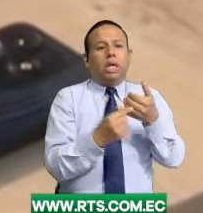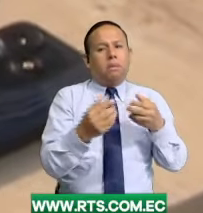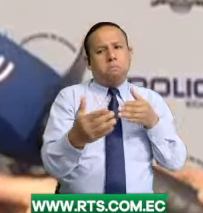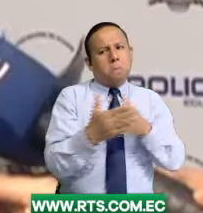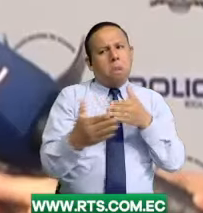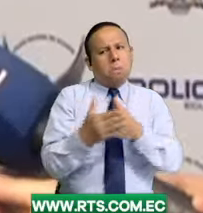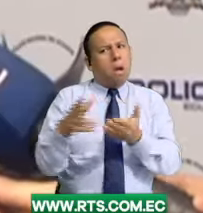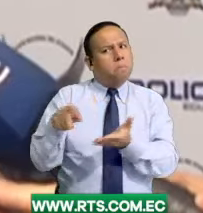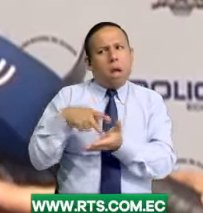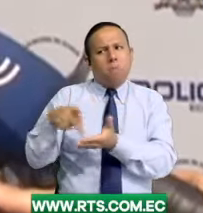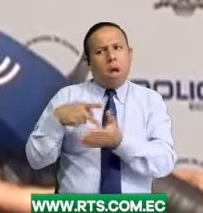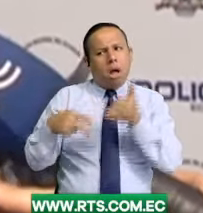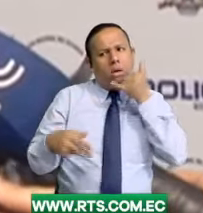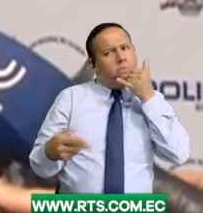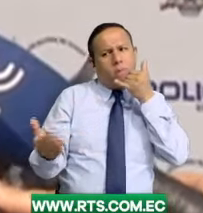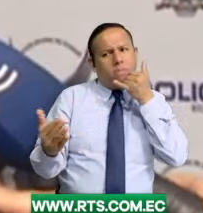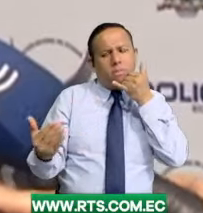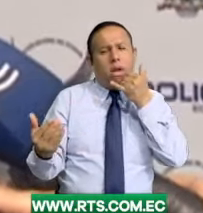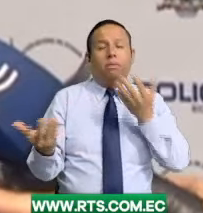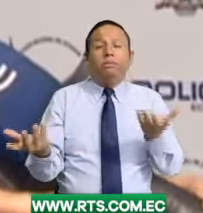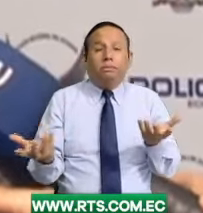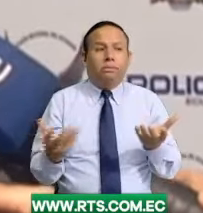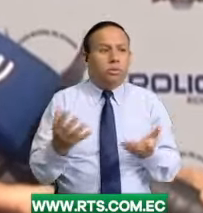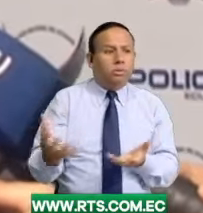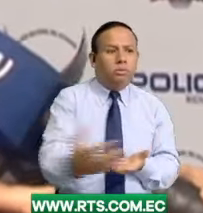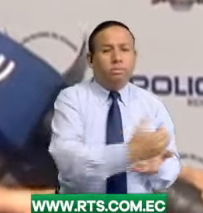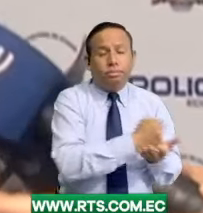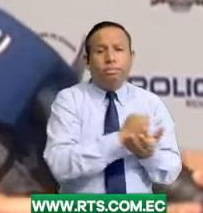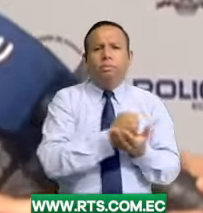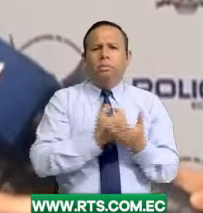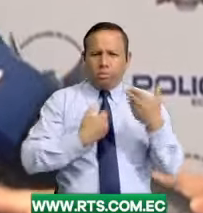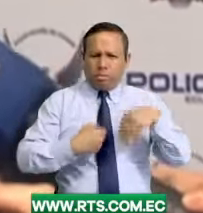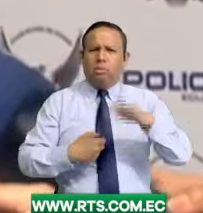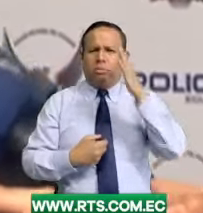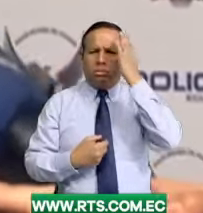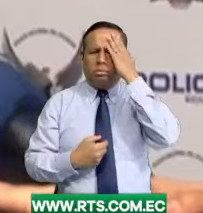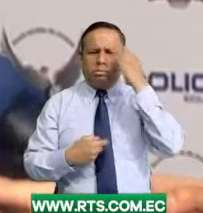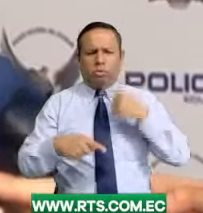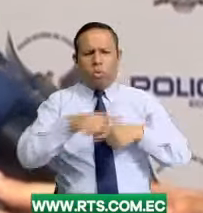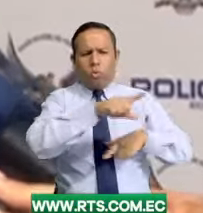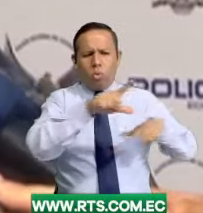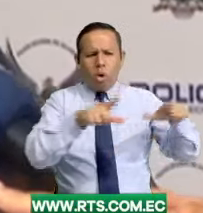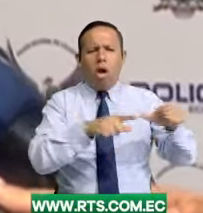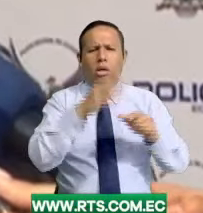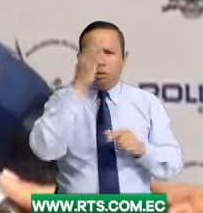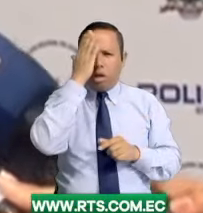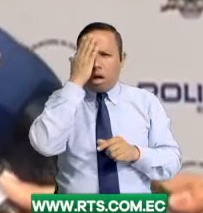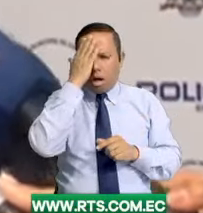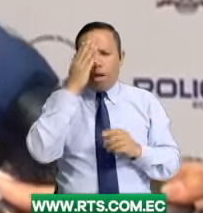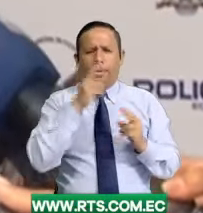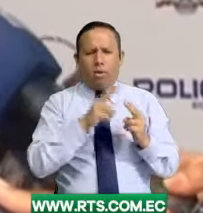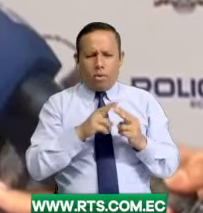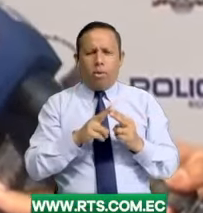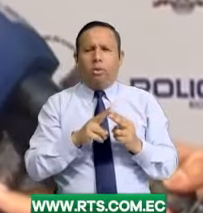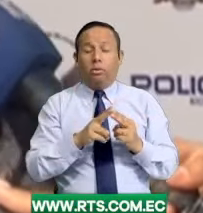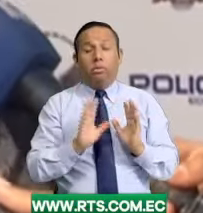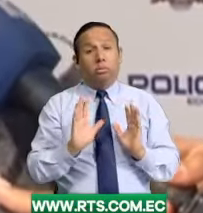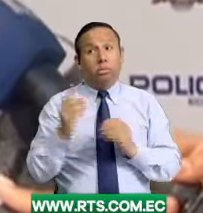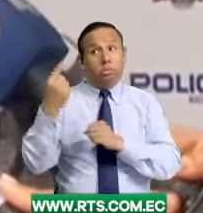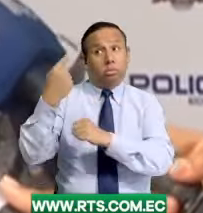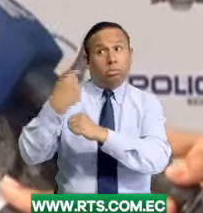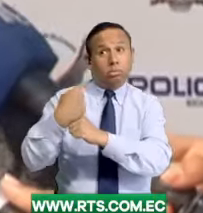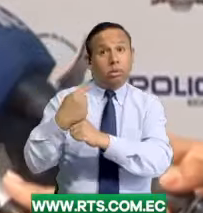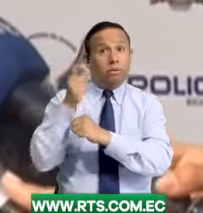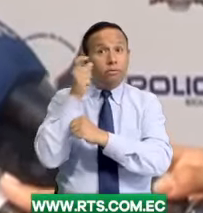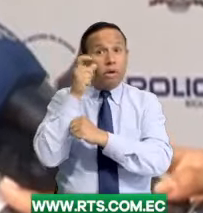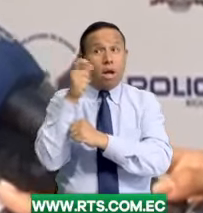extorsionar. Necesitamos recabar la mayor cantidad de información, pero ya los tenemos ubicados, ya sabemos dónde están, quiénes son, y en este caso, si el fiscal determina